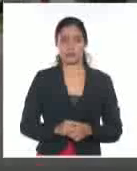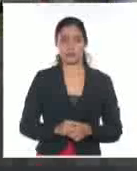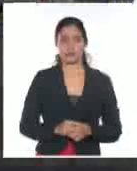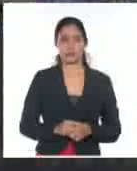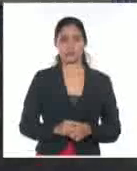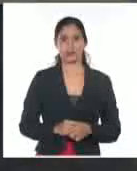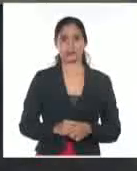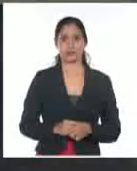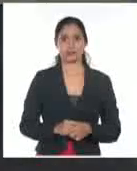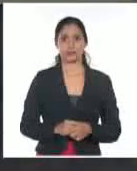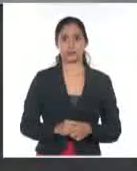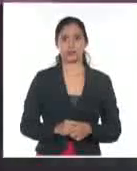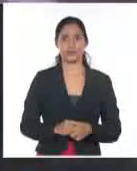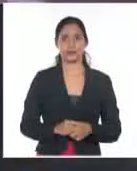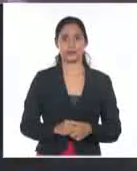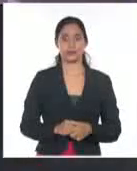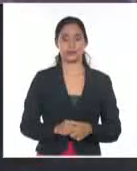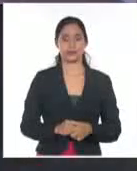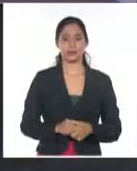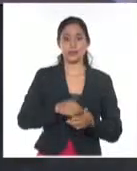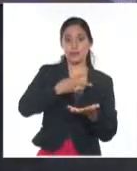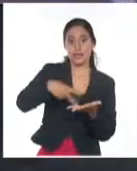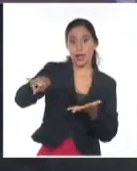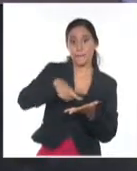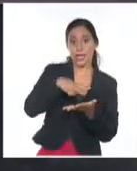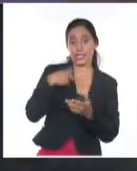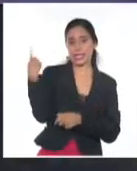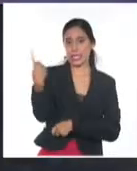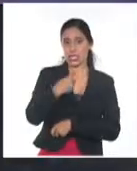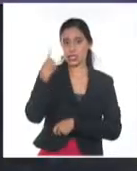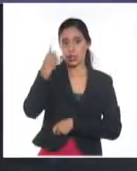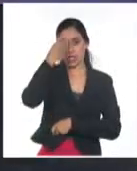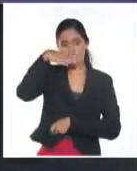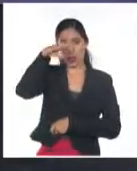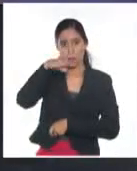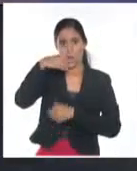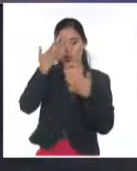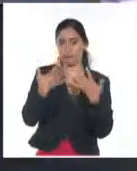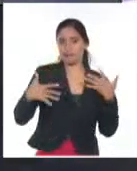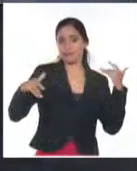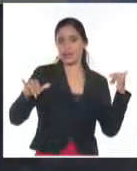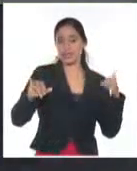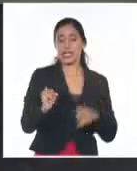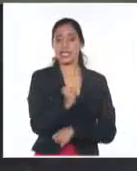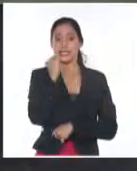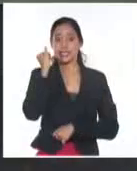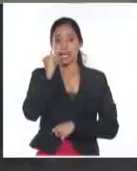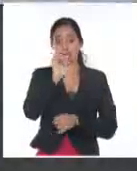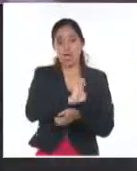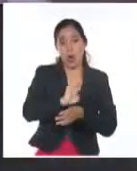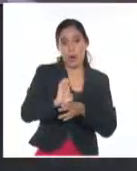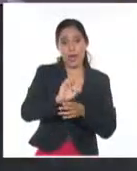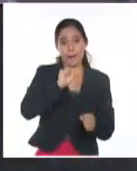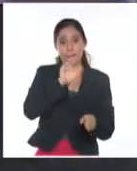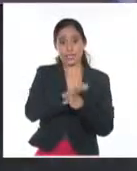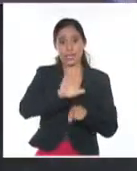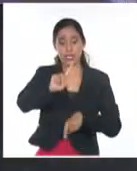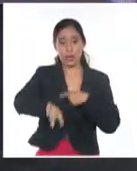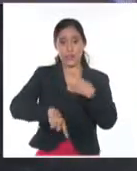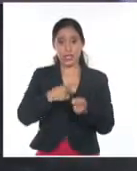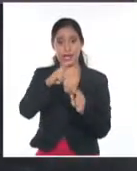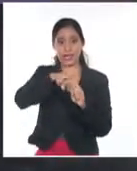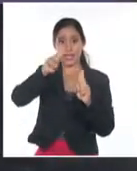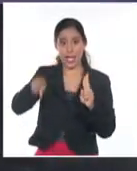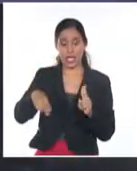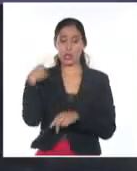Noticias. Y el Ballet Nacional de Cuba ofrecerá 6 funciones a partir de mañana en la Sala Avellaneda del Teatro